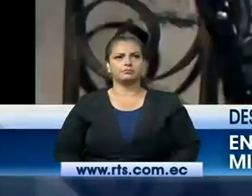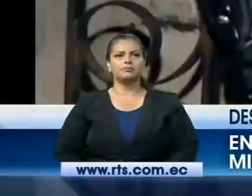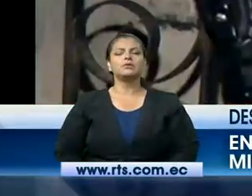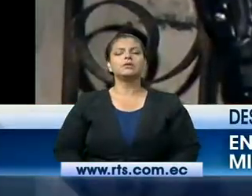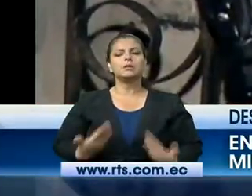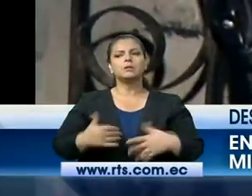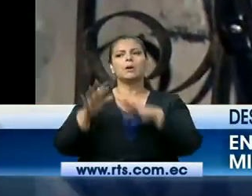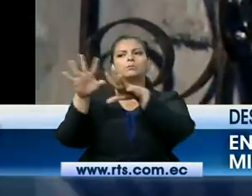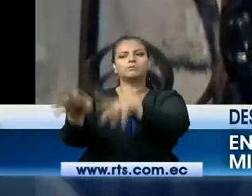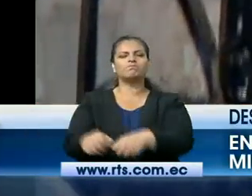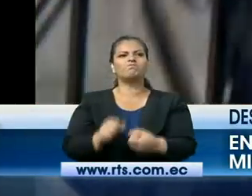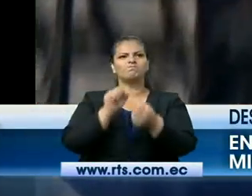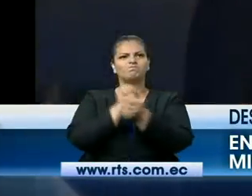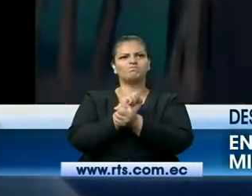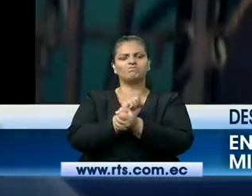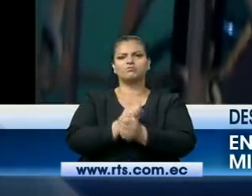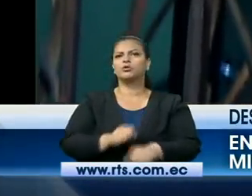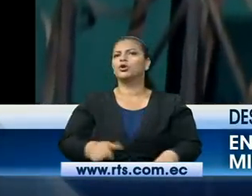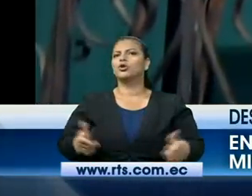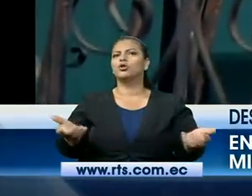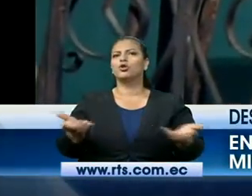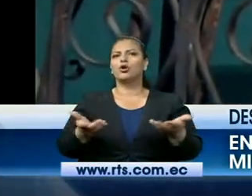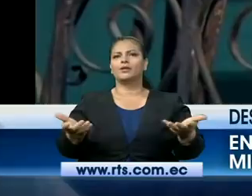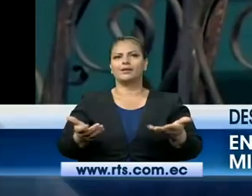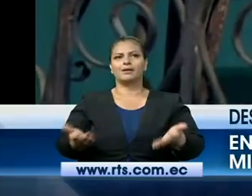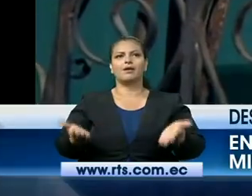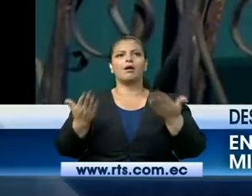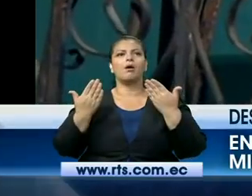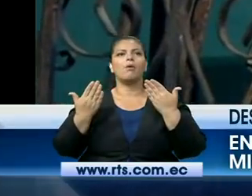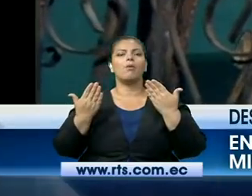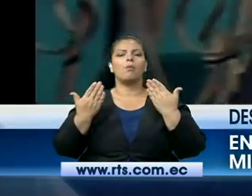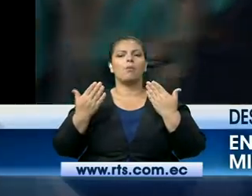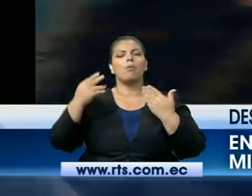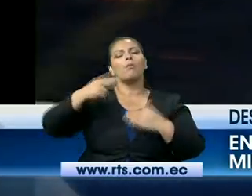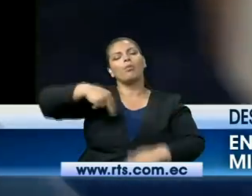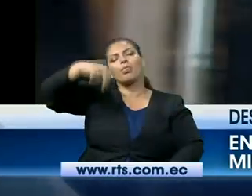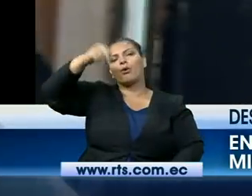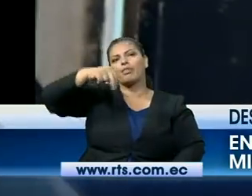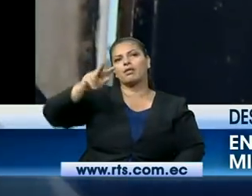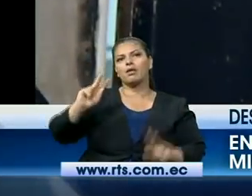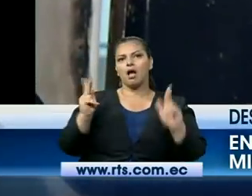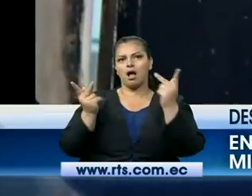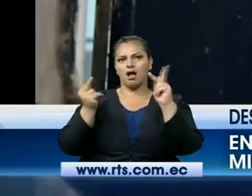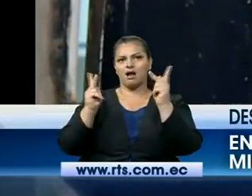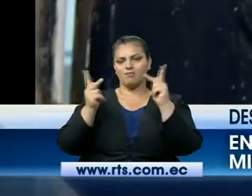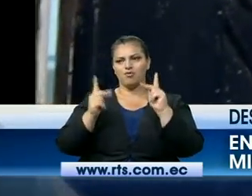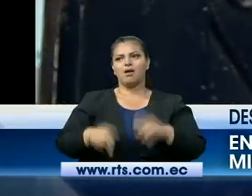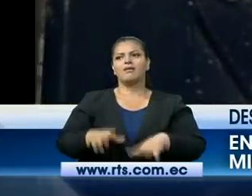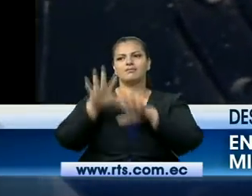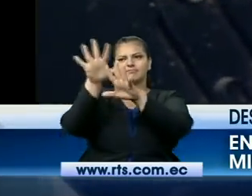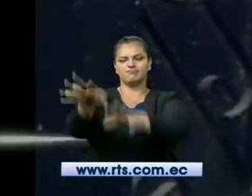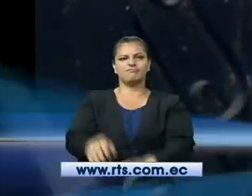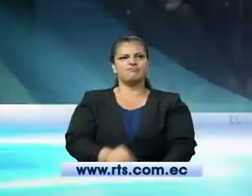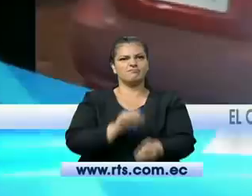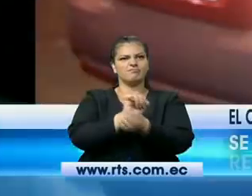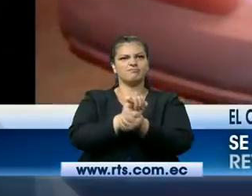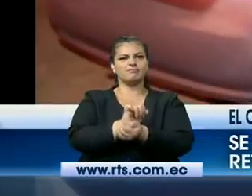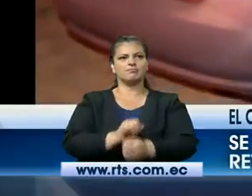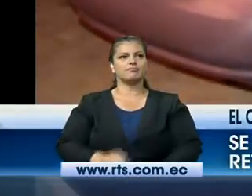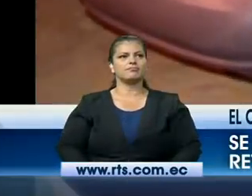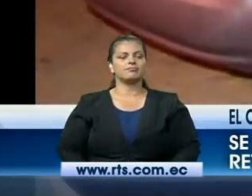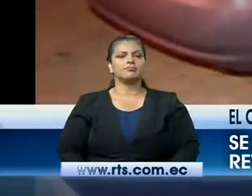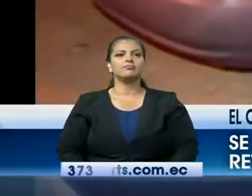junto a colinas de la alborada en el norte de guayaquil los agentes policiales